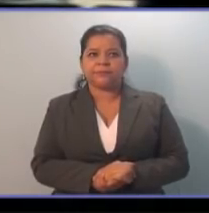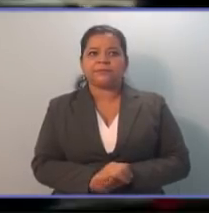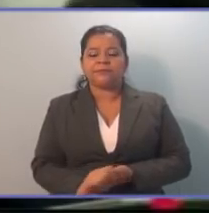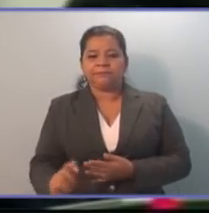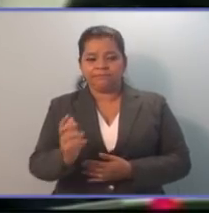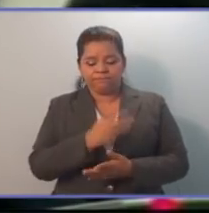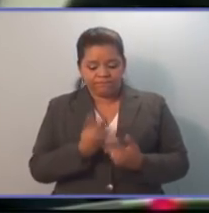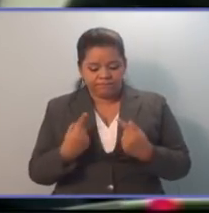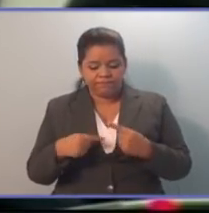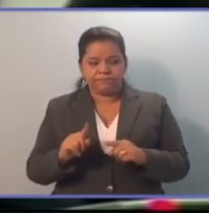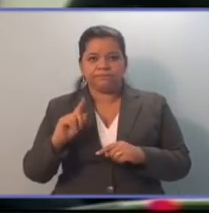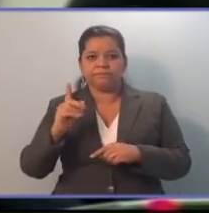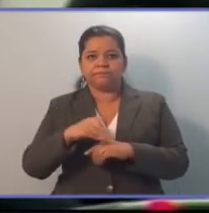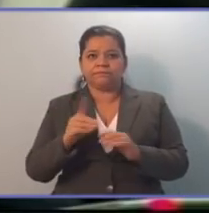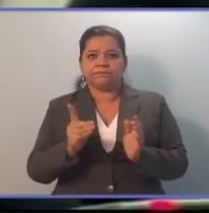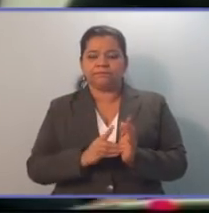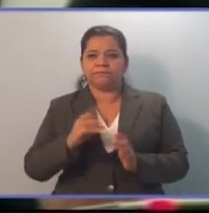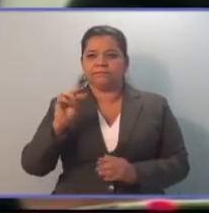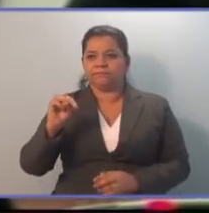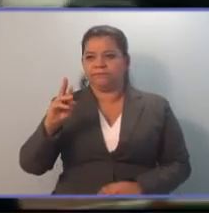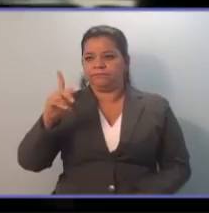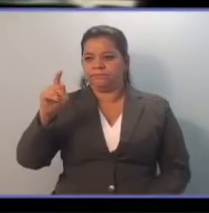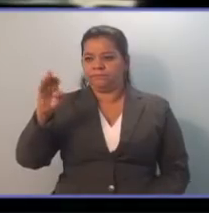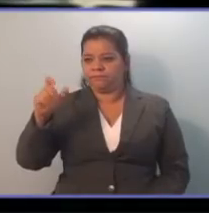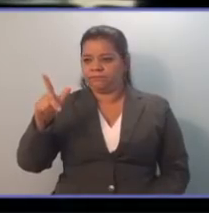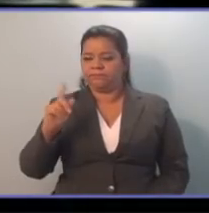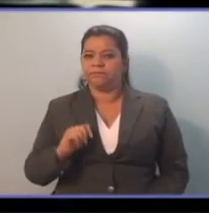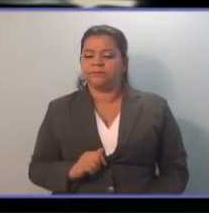Continuamos con el diputado Martel.